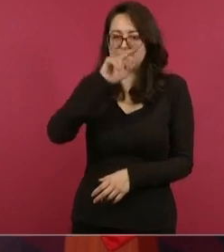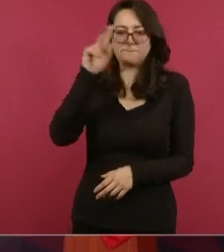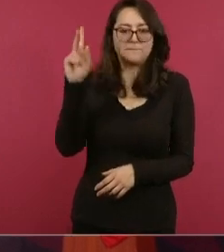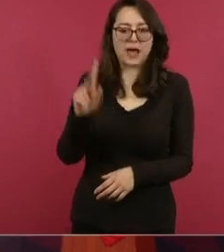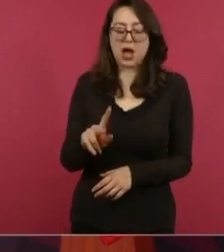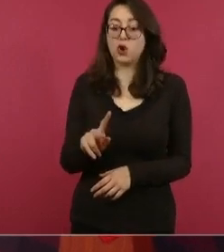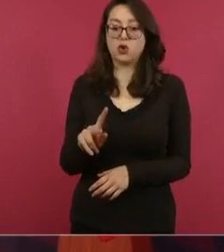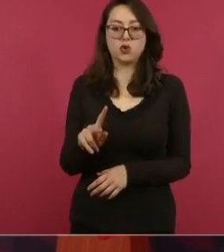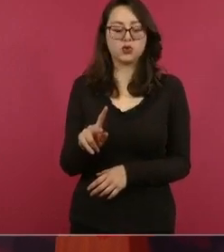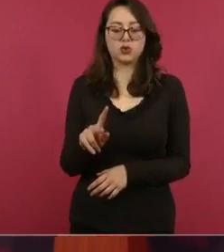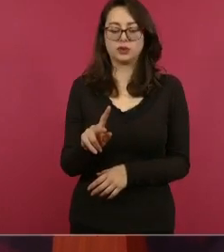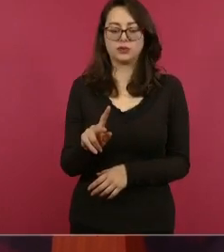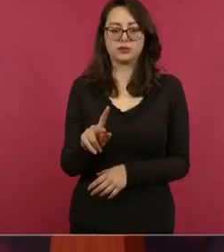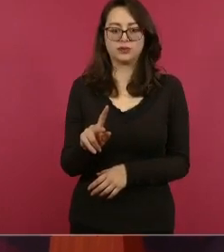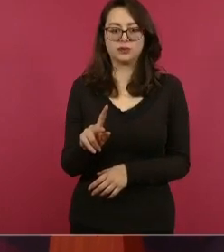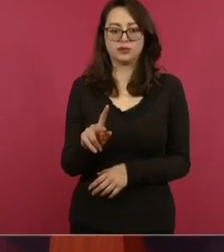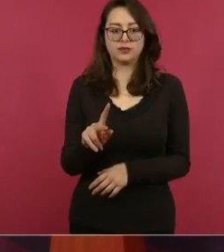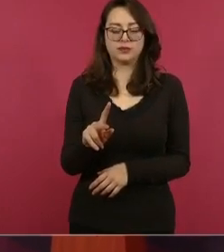un